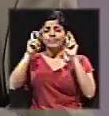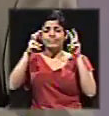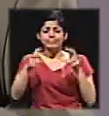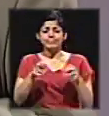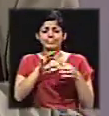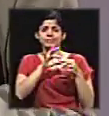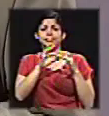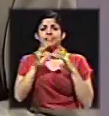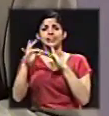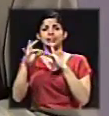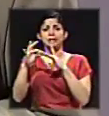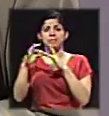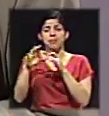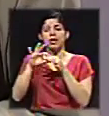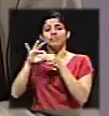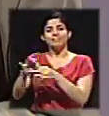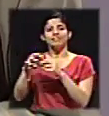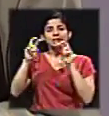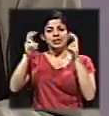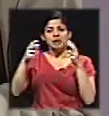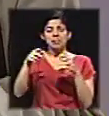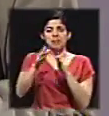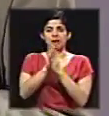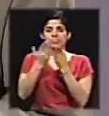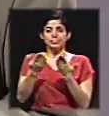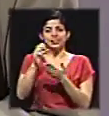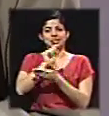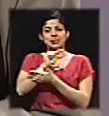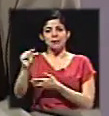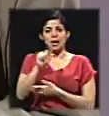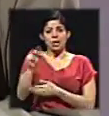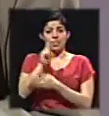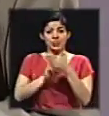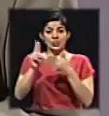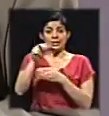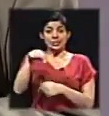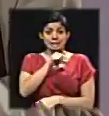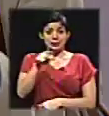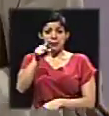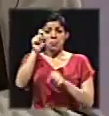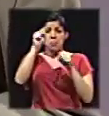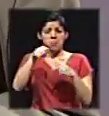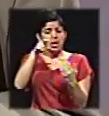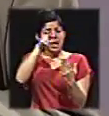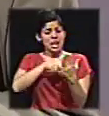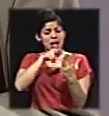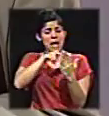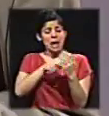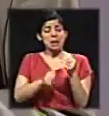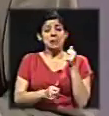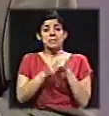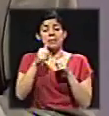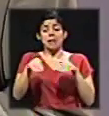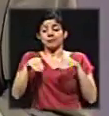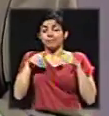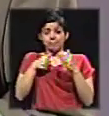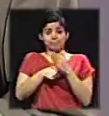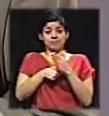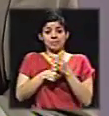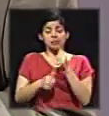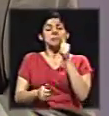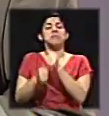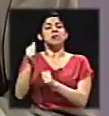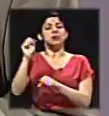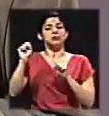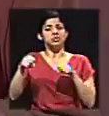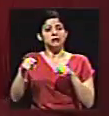temas de portada del Semanario Universidad. En esta semana, usted puede leer: a mayor abstención, mayores